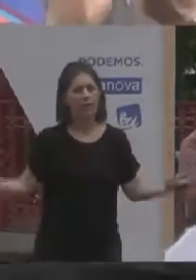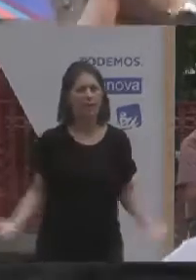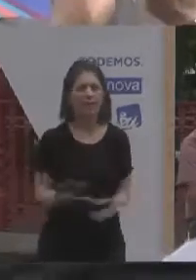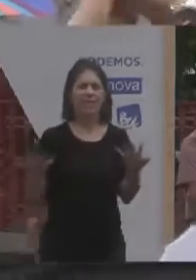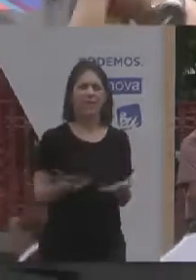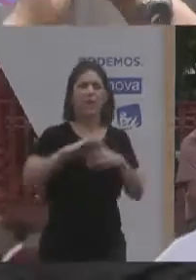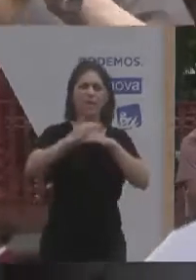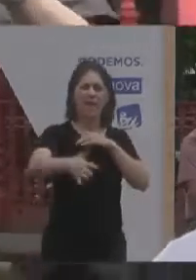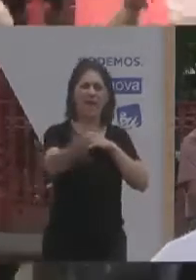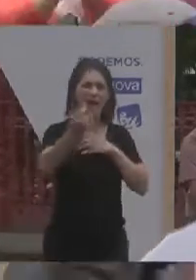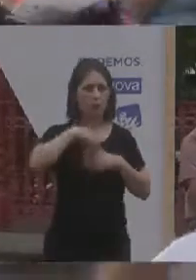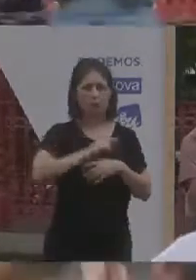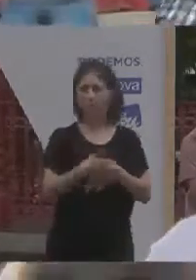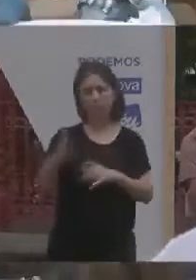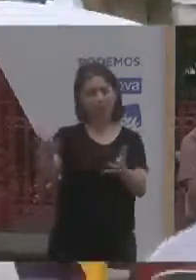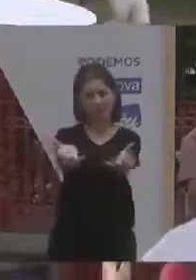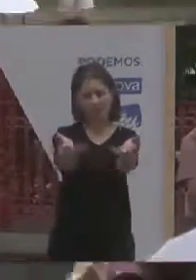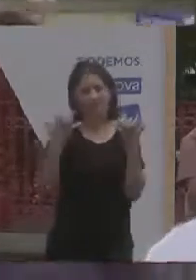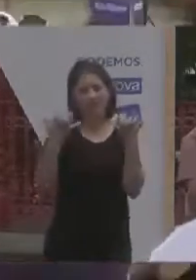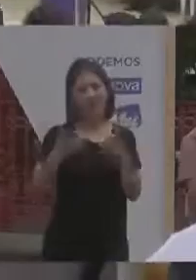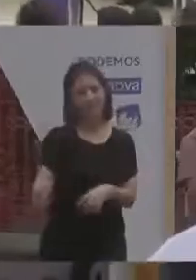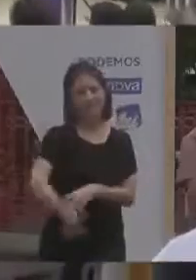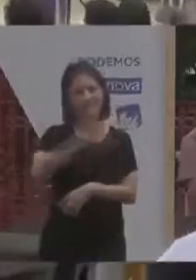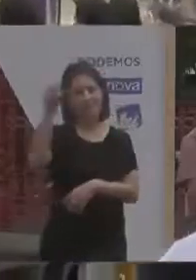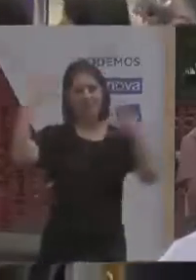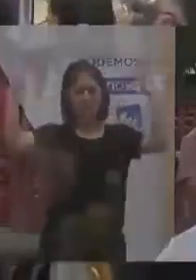Marea, imos a arrasar.